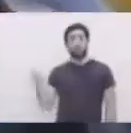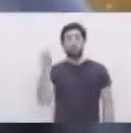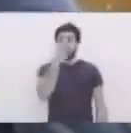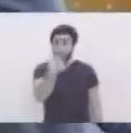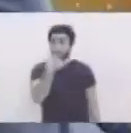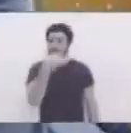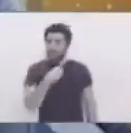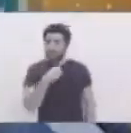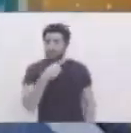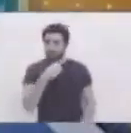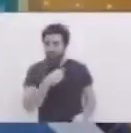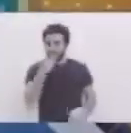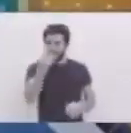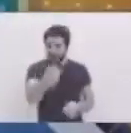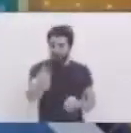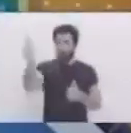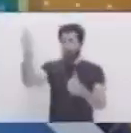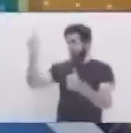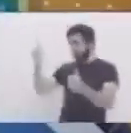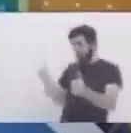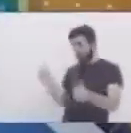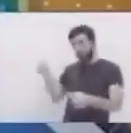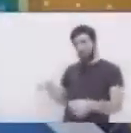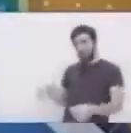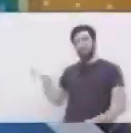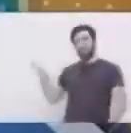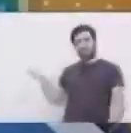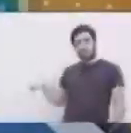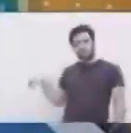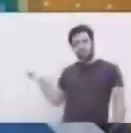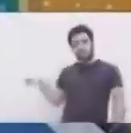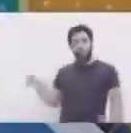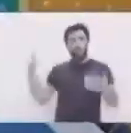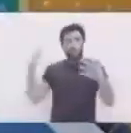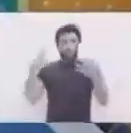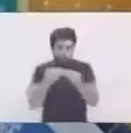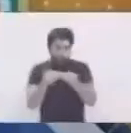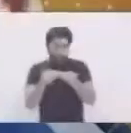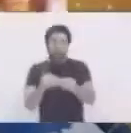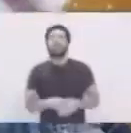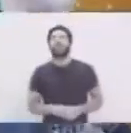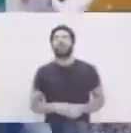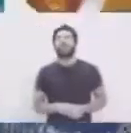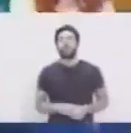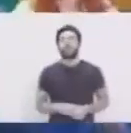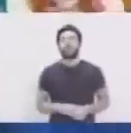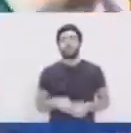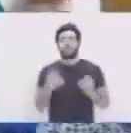¿Quiere ser usted una parte de mi cola?